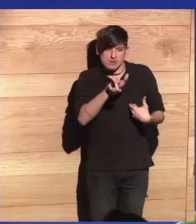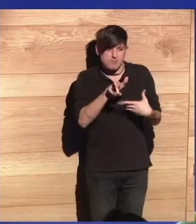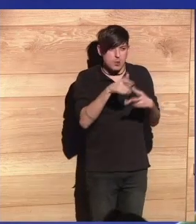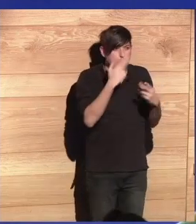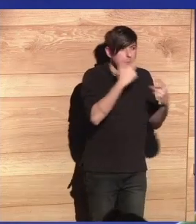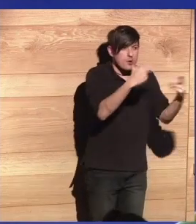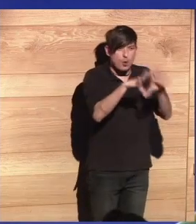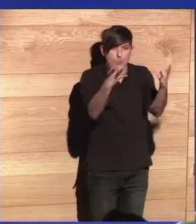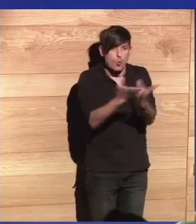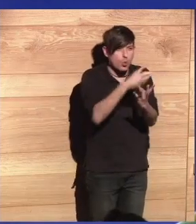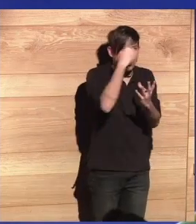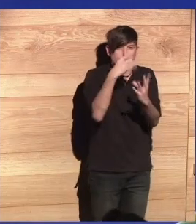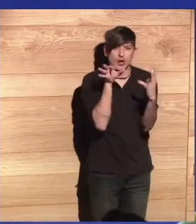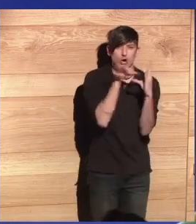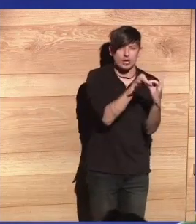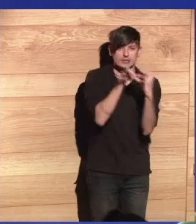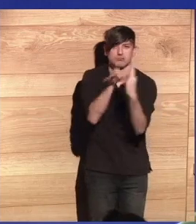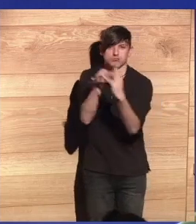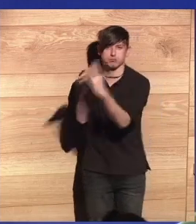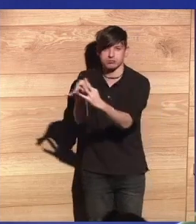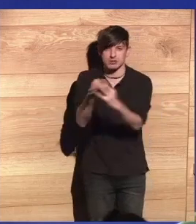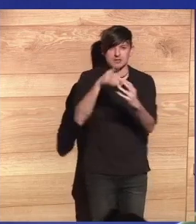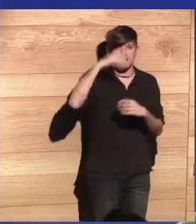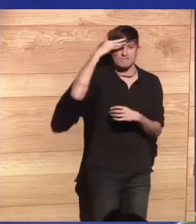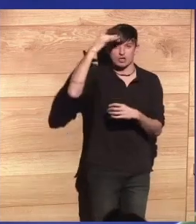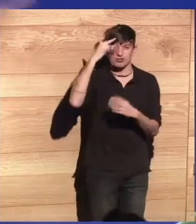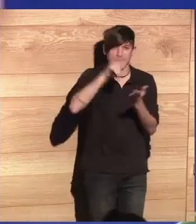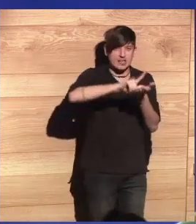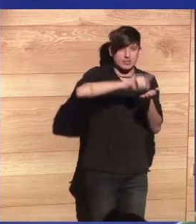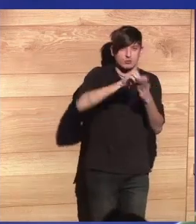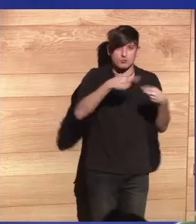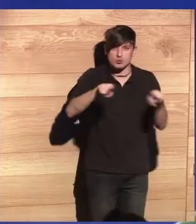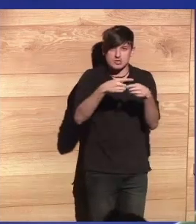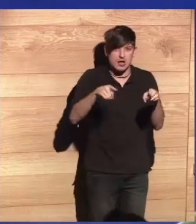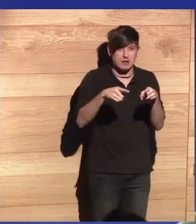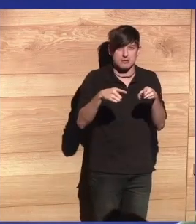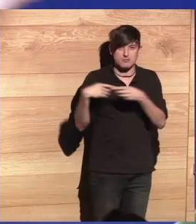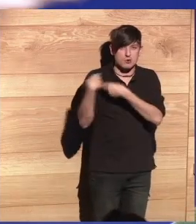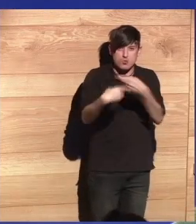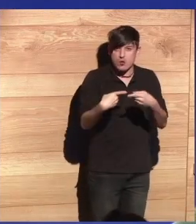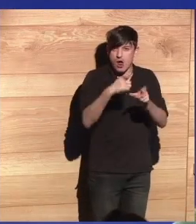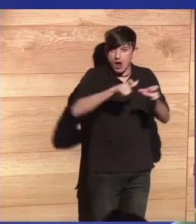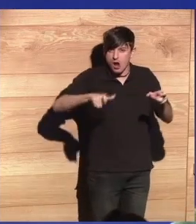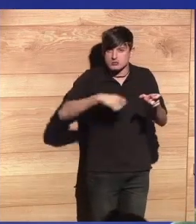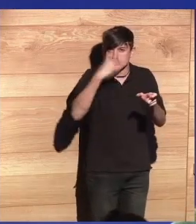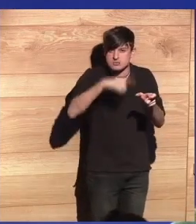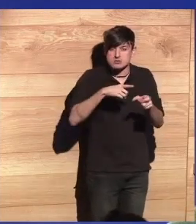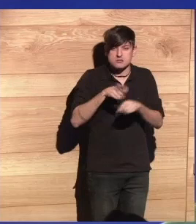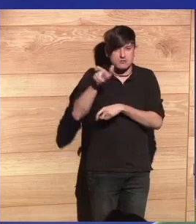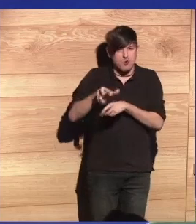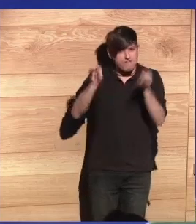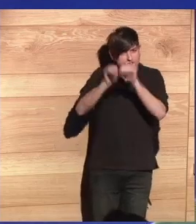públicos de todo el mundo, conecta culturas, conecta filosofía, literatura, música popular, alguien que tiene una